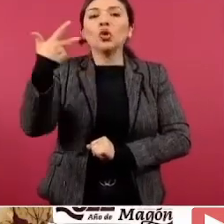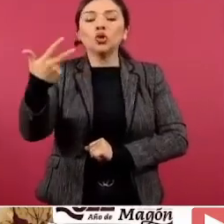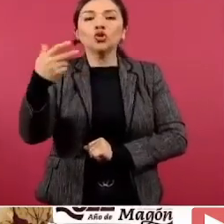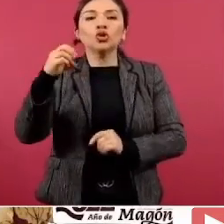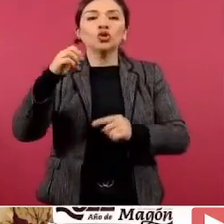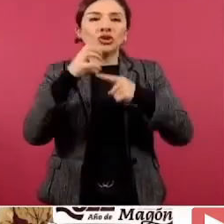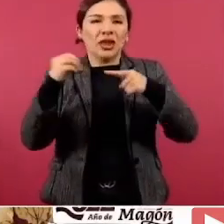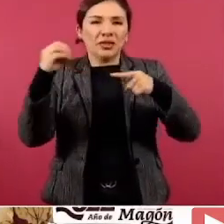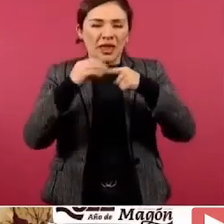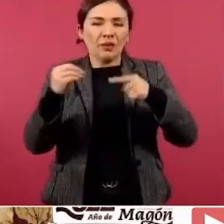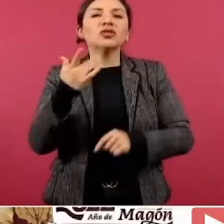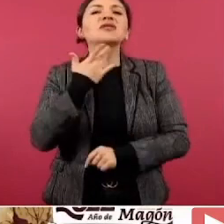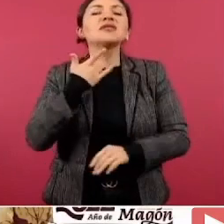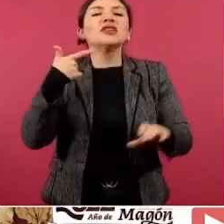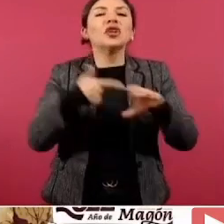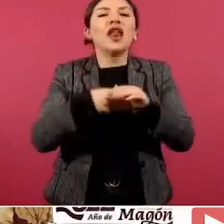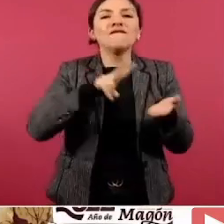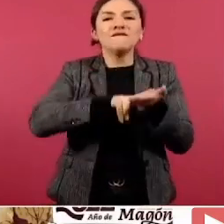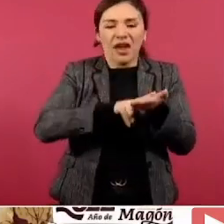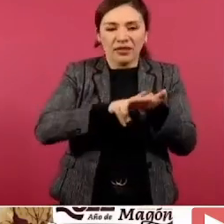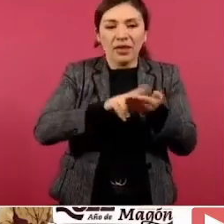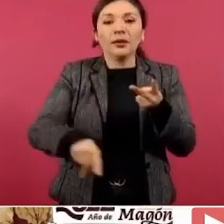21 pesos con 88 centavos para la gasolina regular,